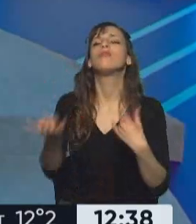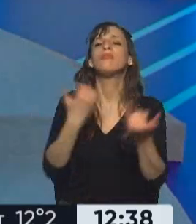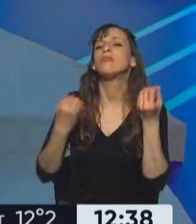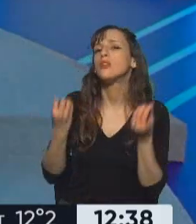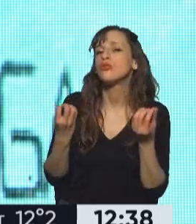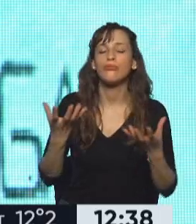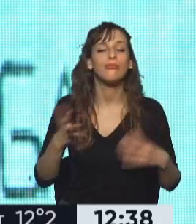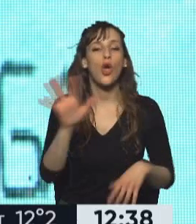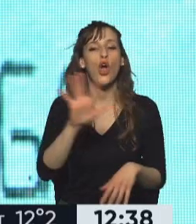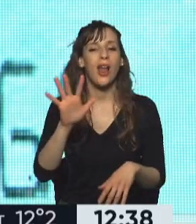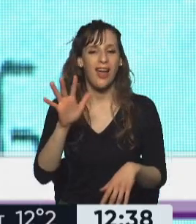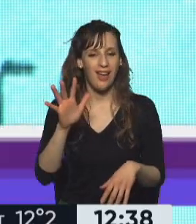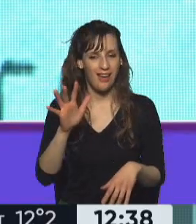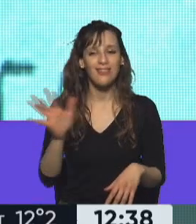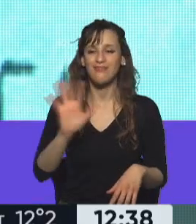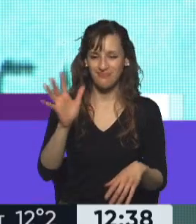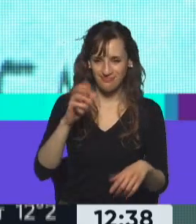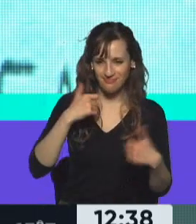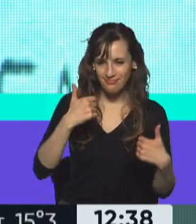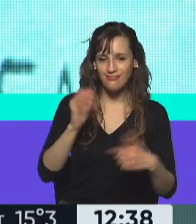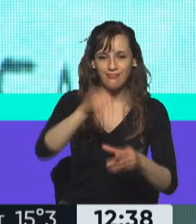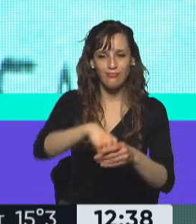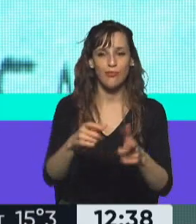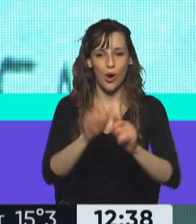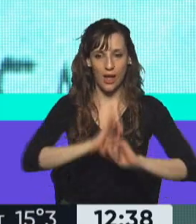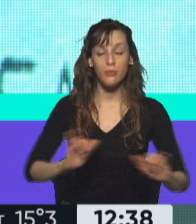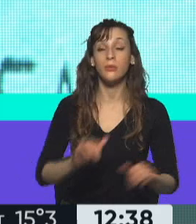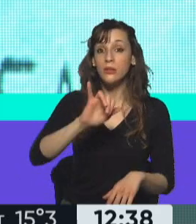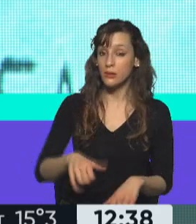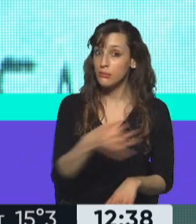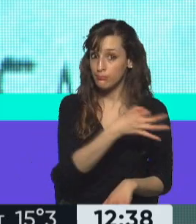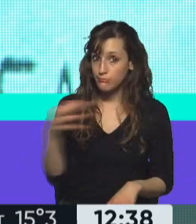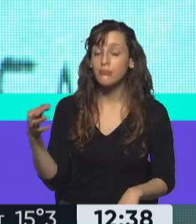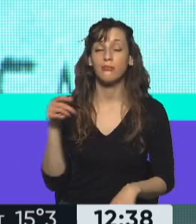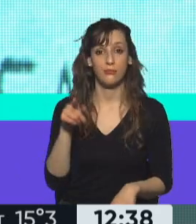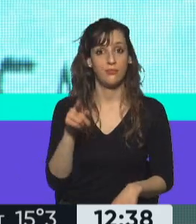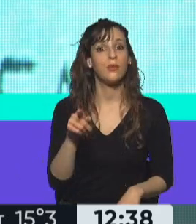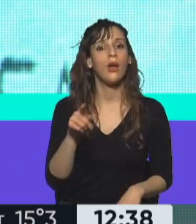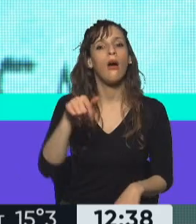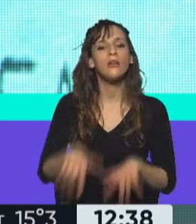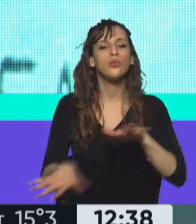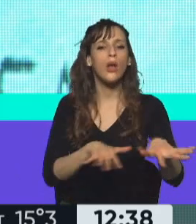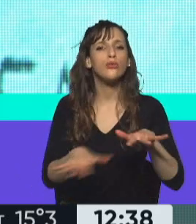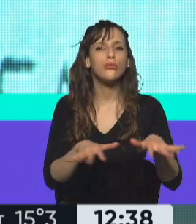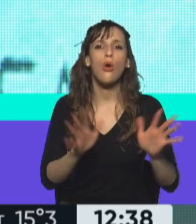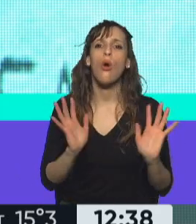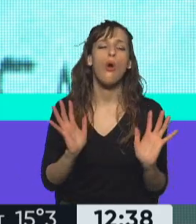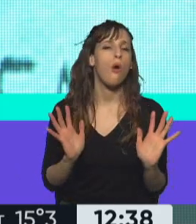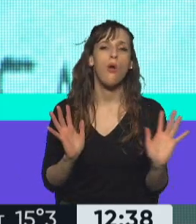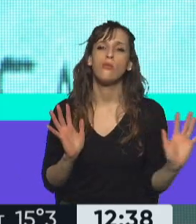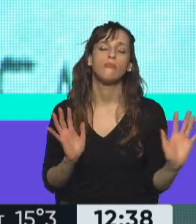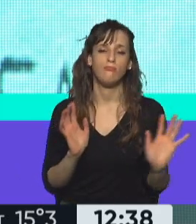acuerdo, Alejandro. Un gusto estar con ustedes. Así es, efectivamente, esta realidad histórica se